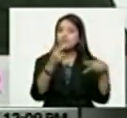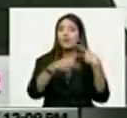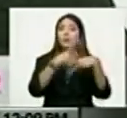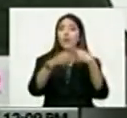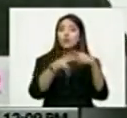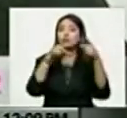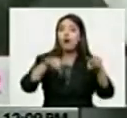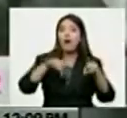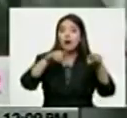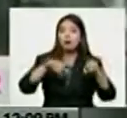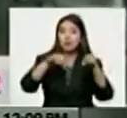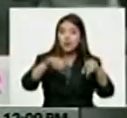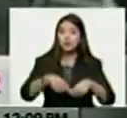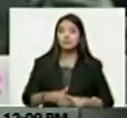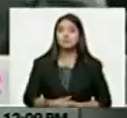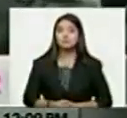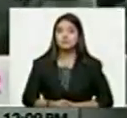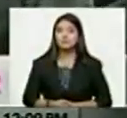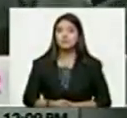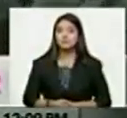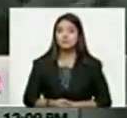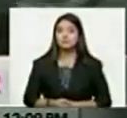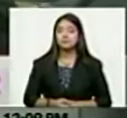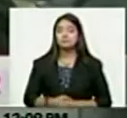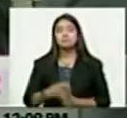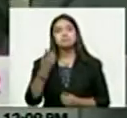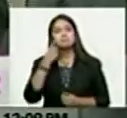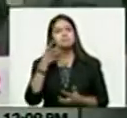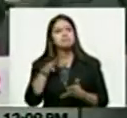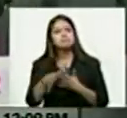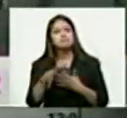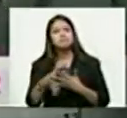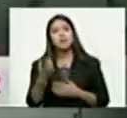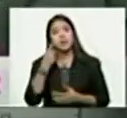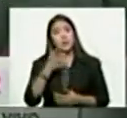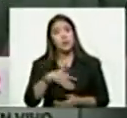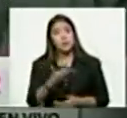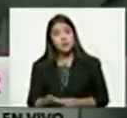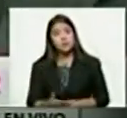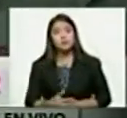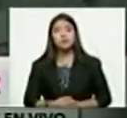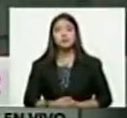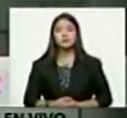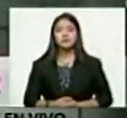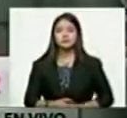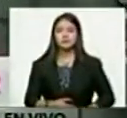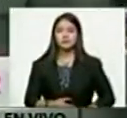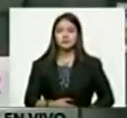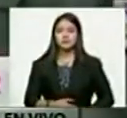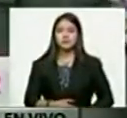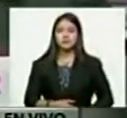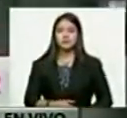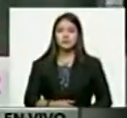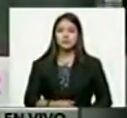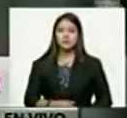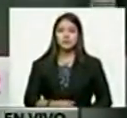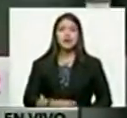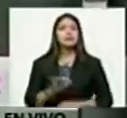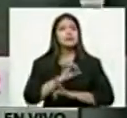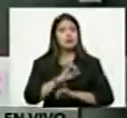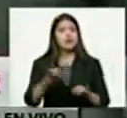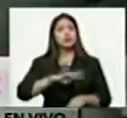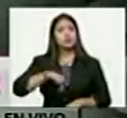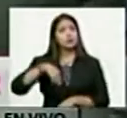producción agrícola para poner, como ya le hemos manifestado a